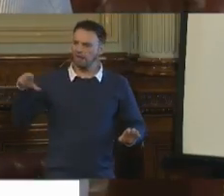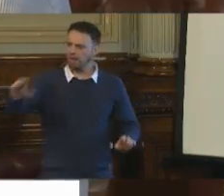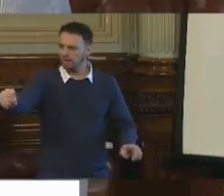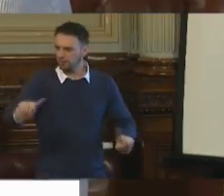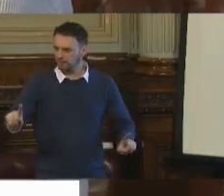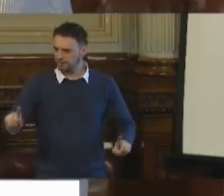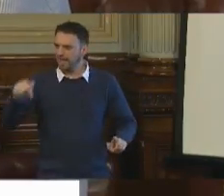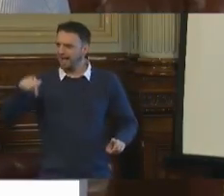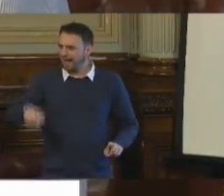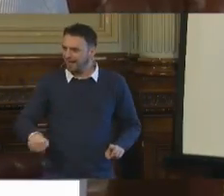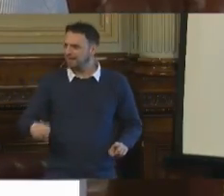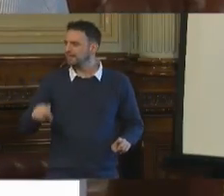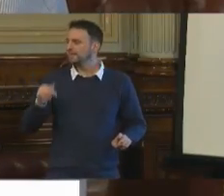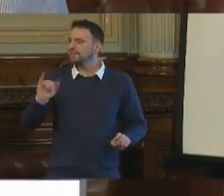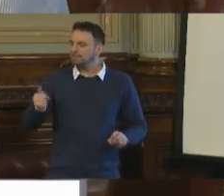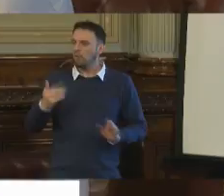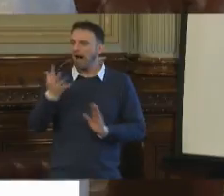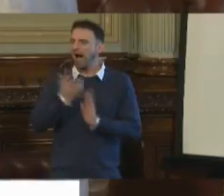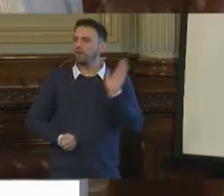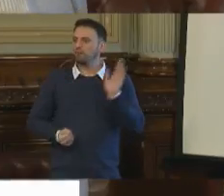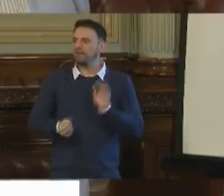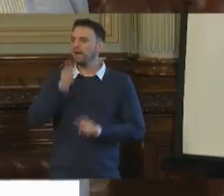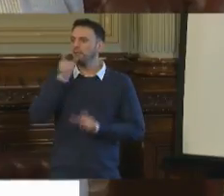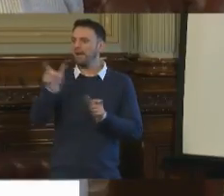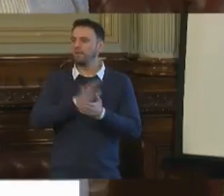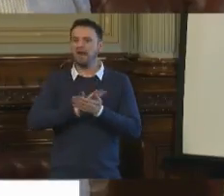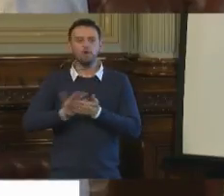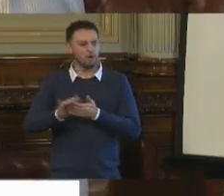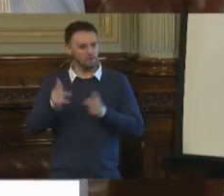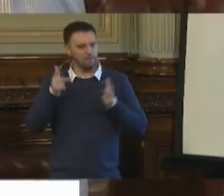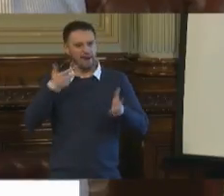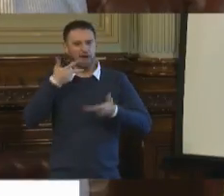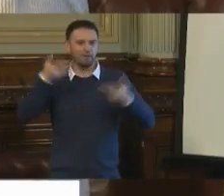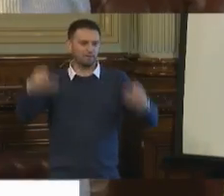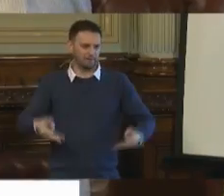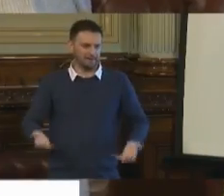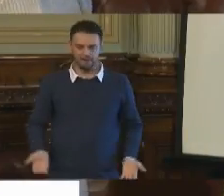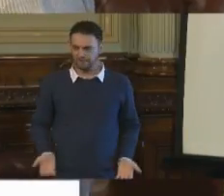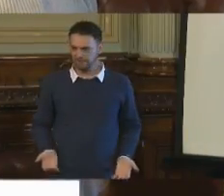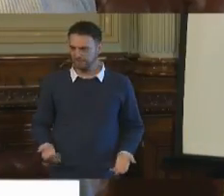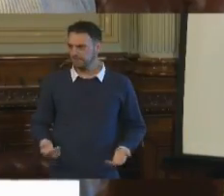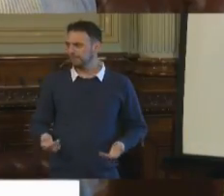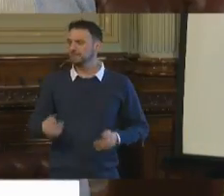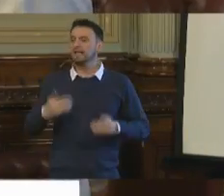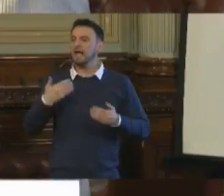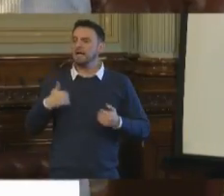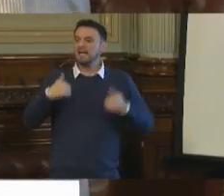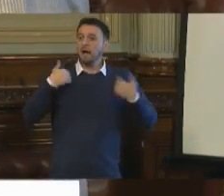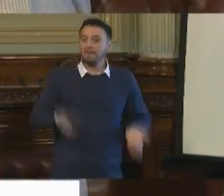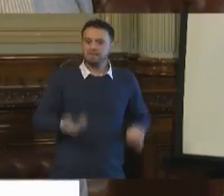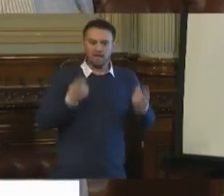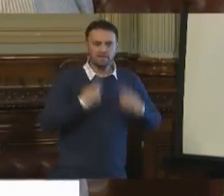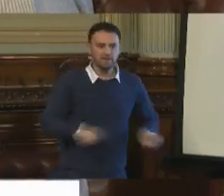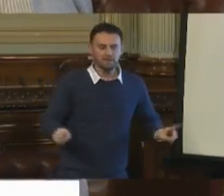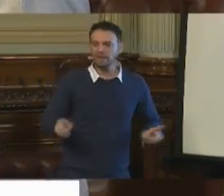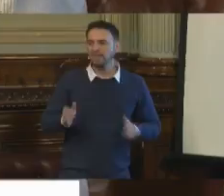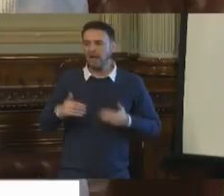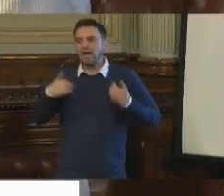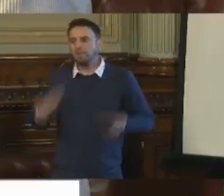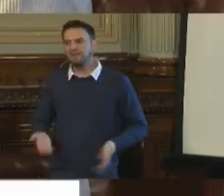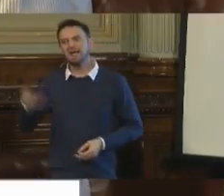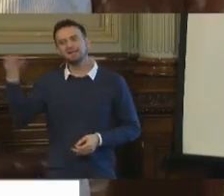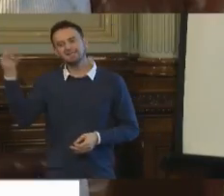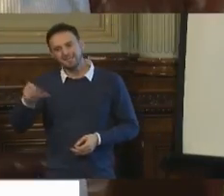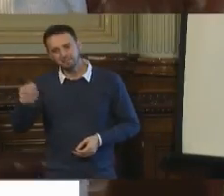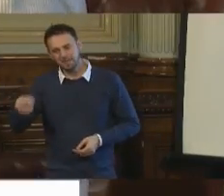lo que vamos a tratar es sí de adoptarlo como práctica no es decir más capacidades diferentes capacidades